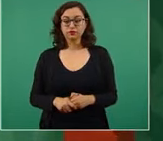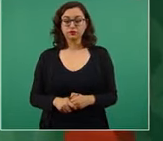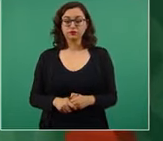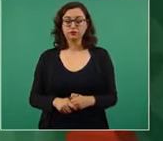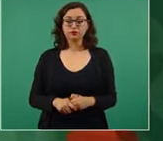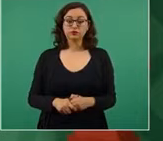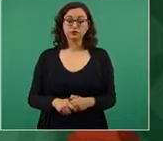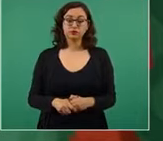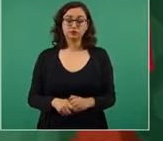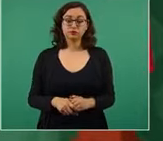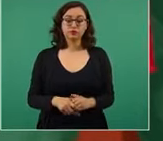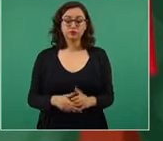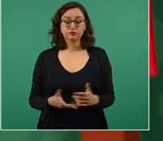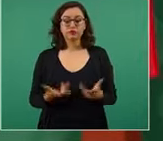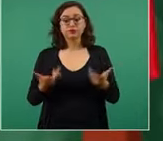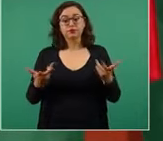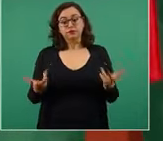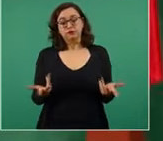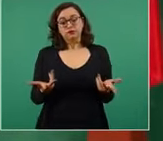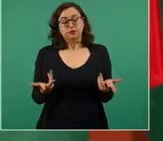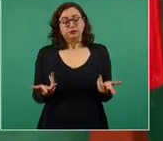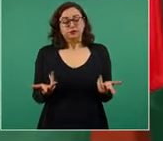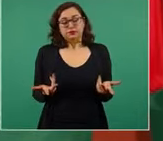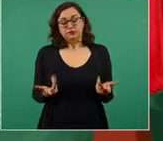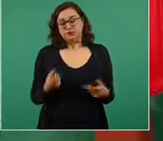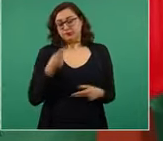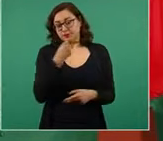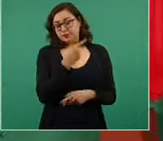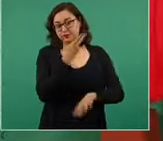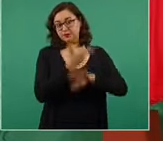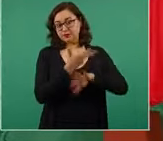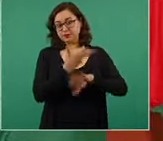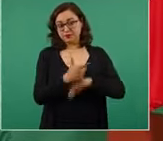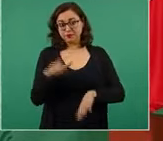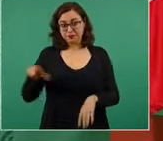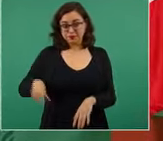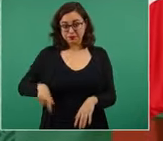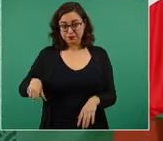Entonces, yo espero que el gobierno de Estados Unidos